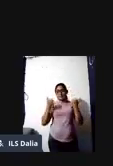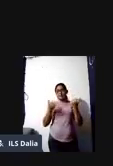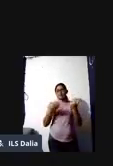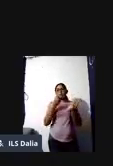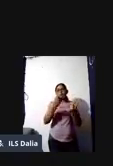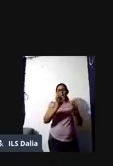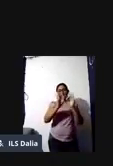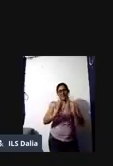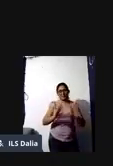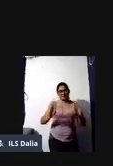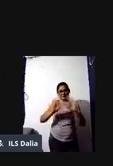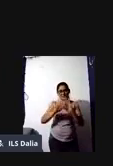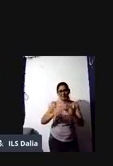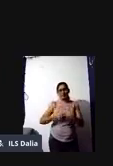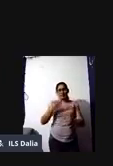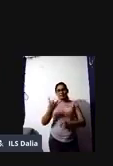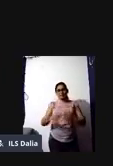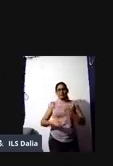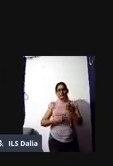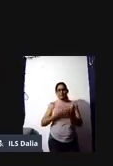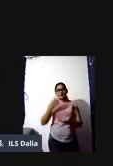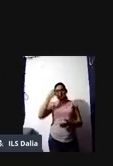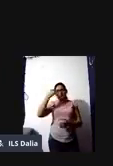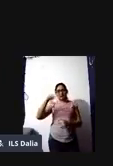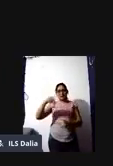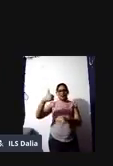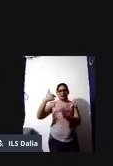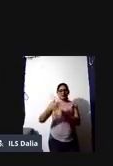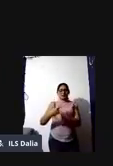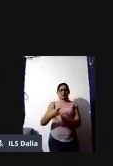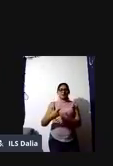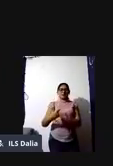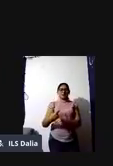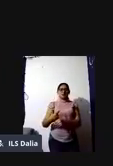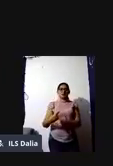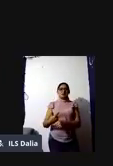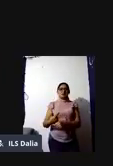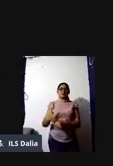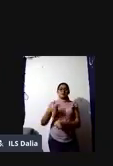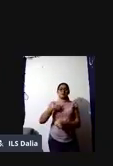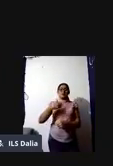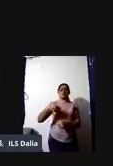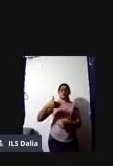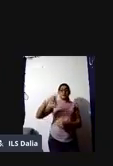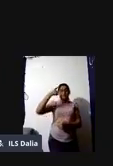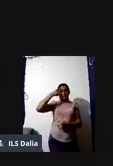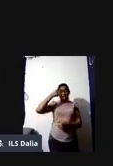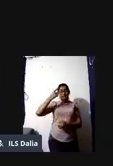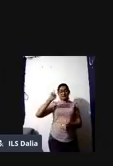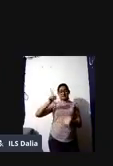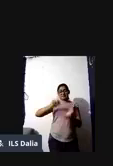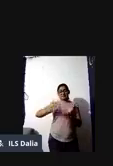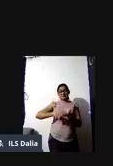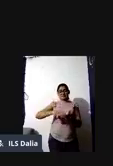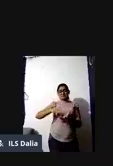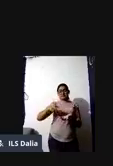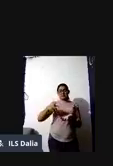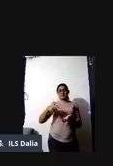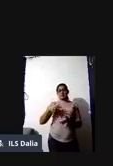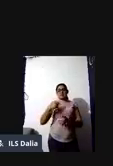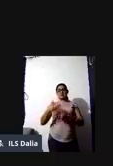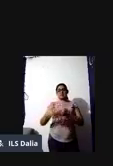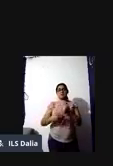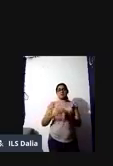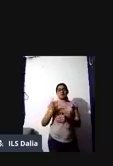procurar identificar que no sea una reacción psicosomática. Si lo es, estás en el